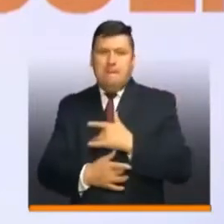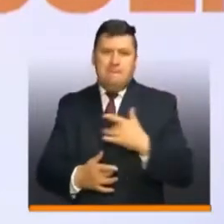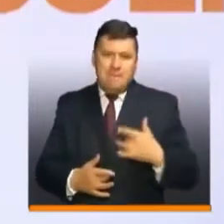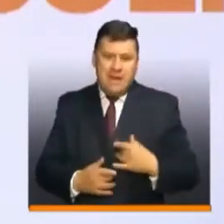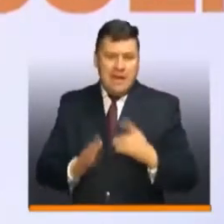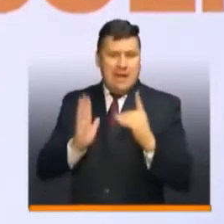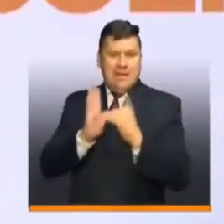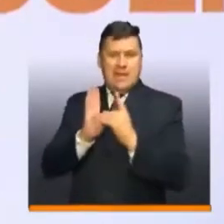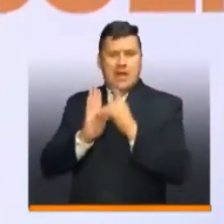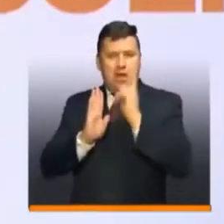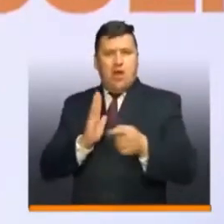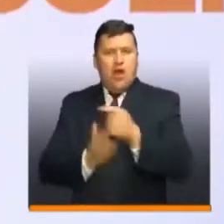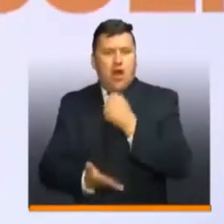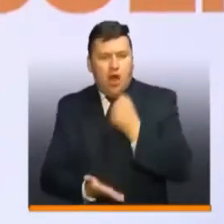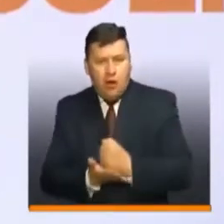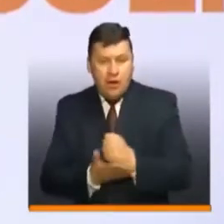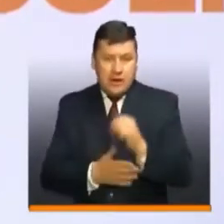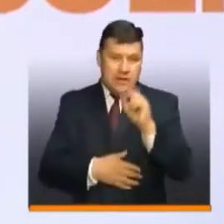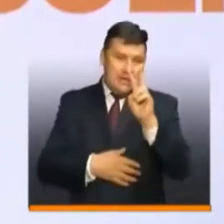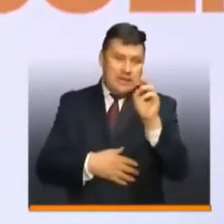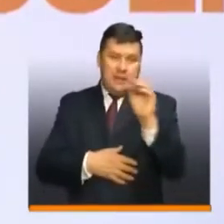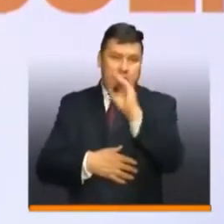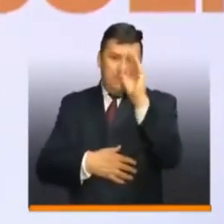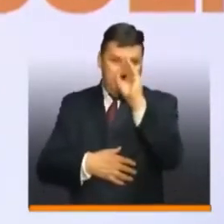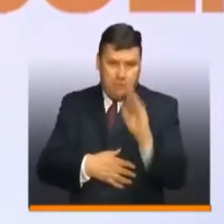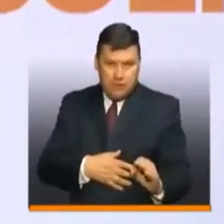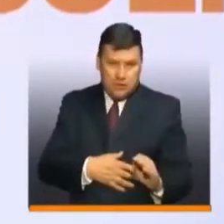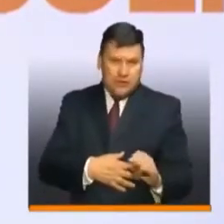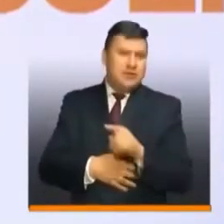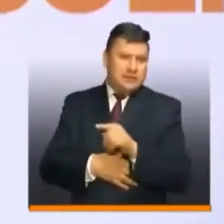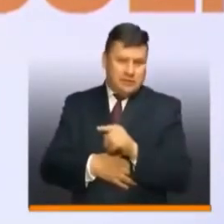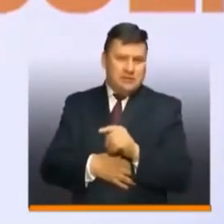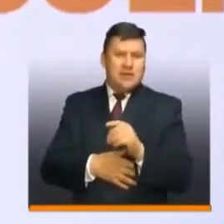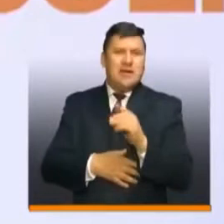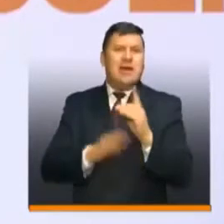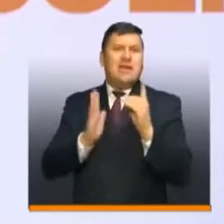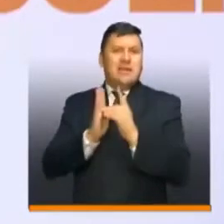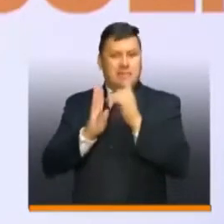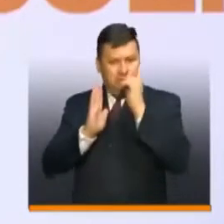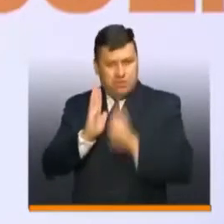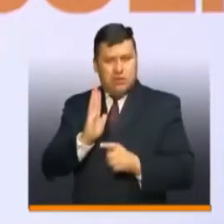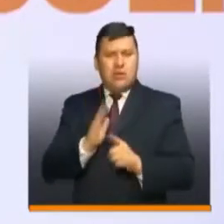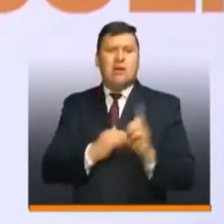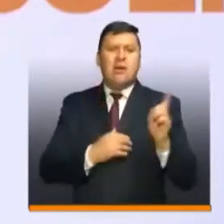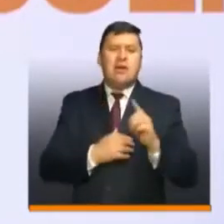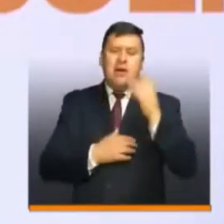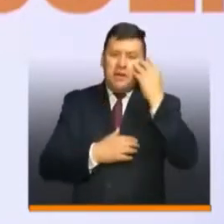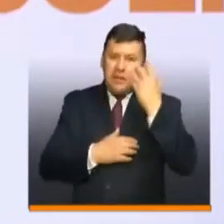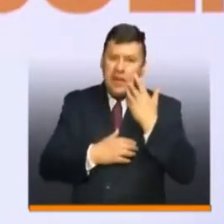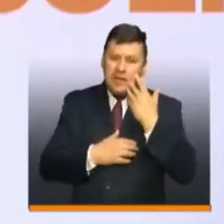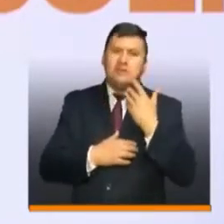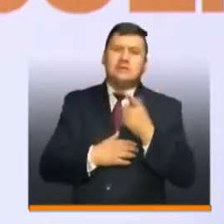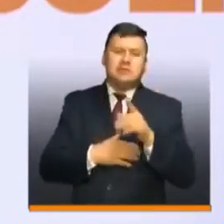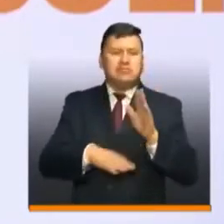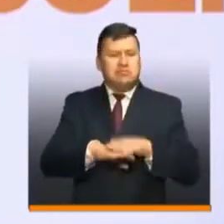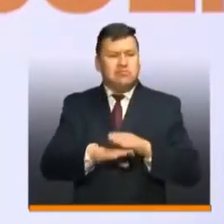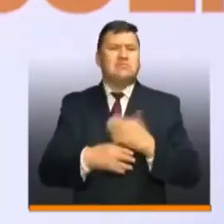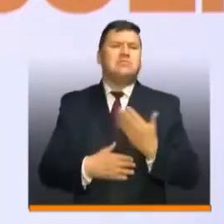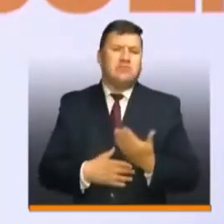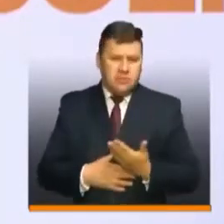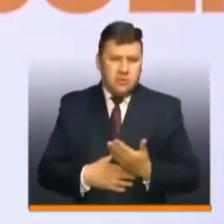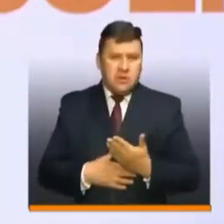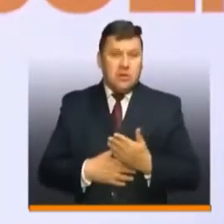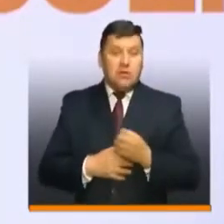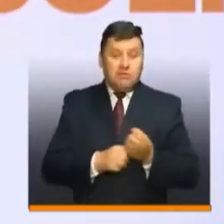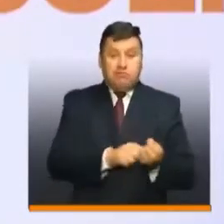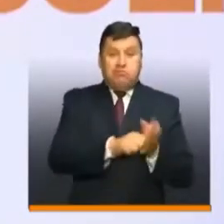secreto en donde obliga que el 7 por ciento de recursos el decreto también de estos últimos días en el cual se define que el coi